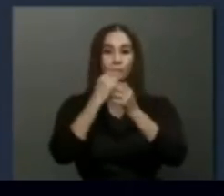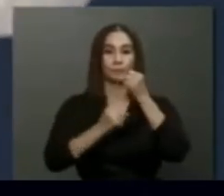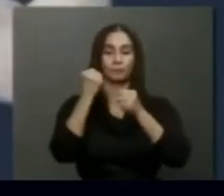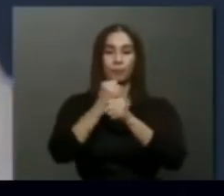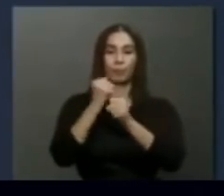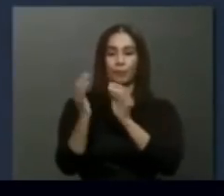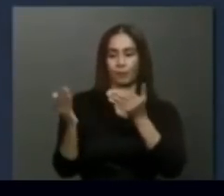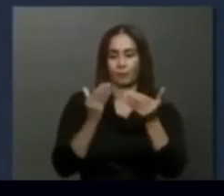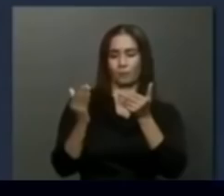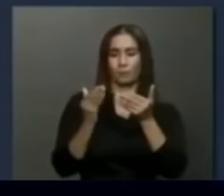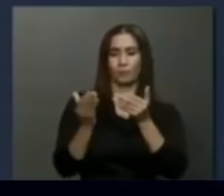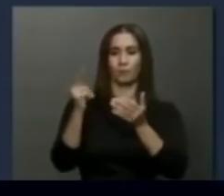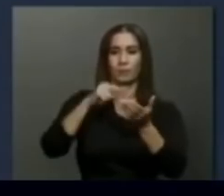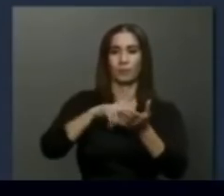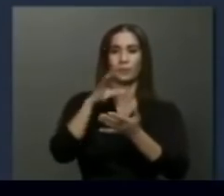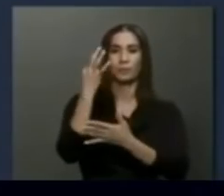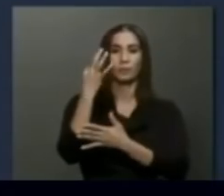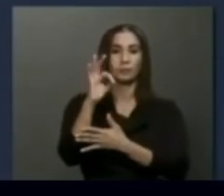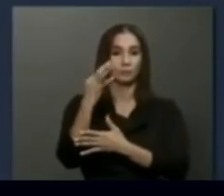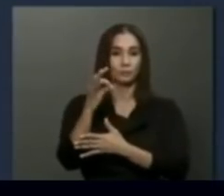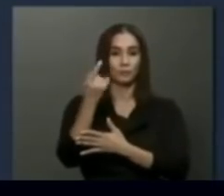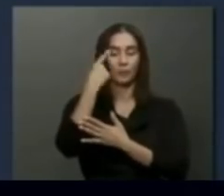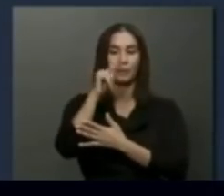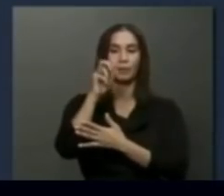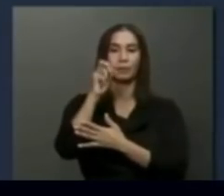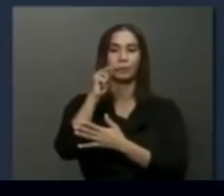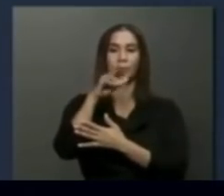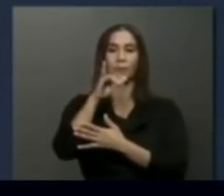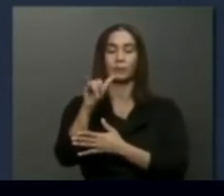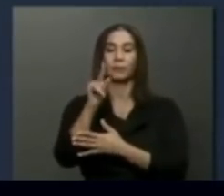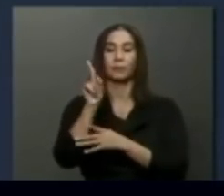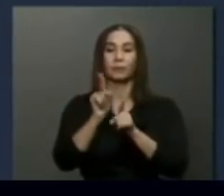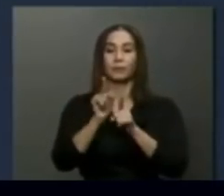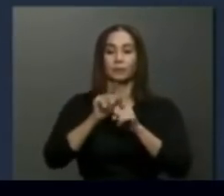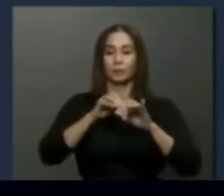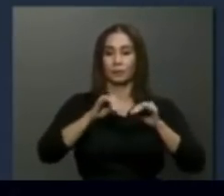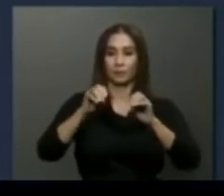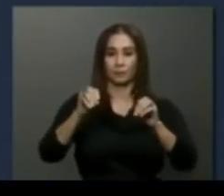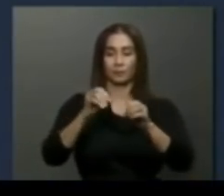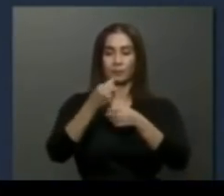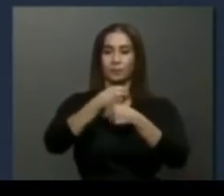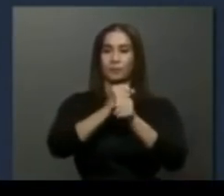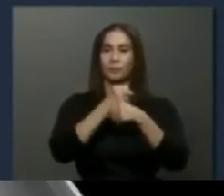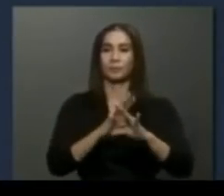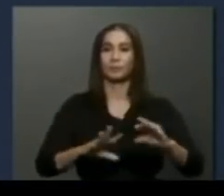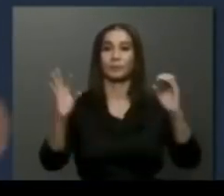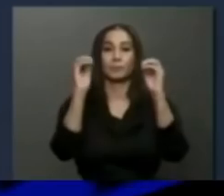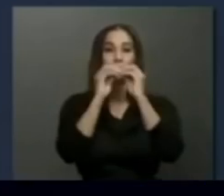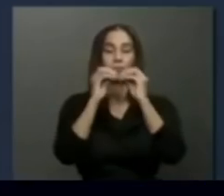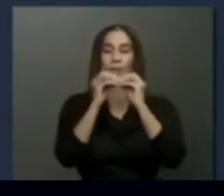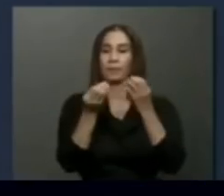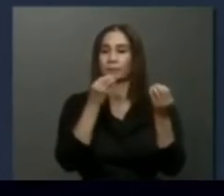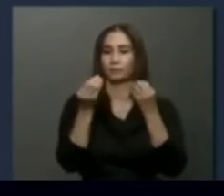en relación con el 2019. Pero ya Tony también mencionó la parte agropecuaria. Estamos produciendo más de